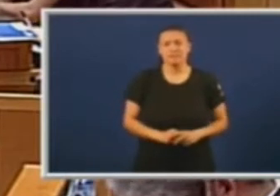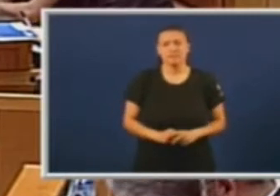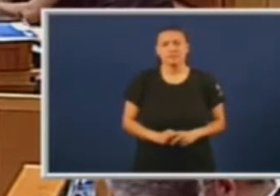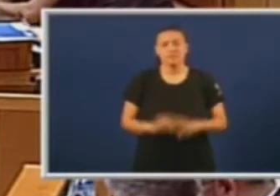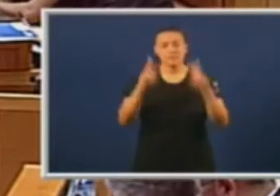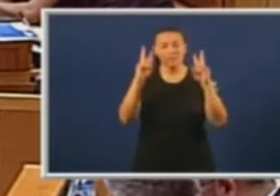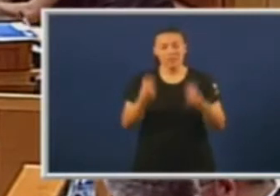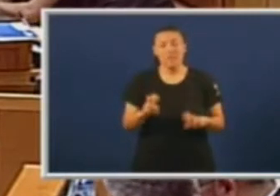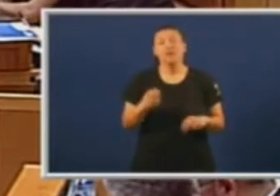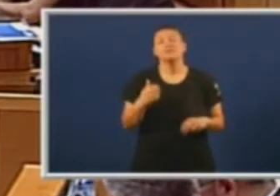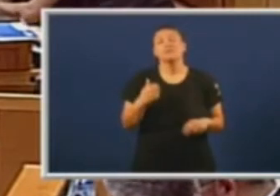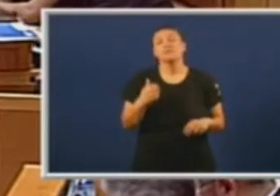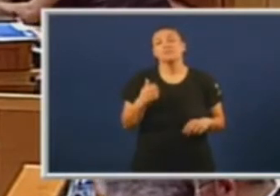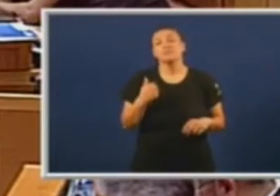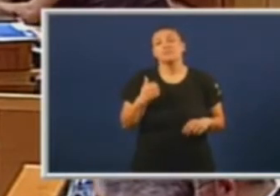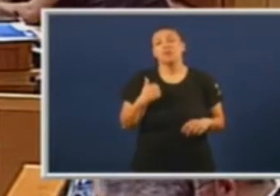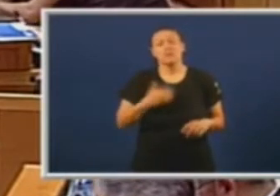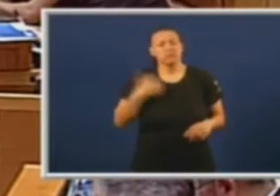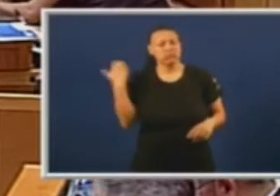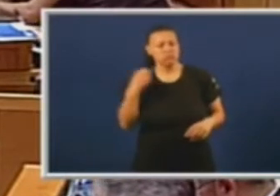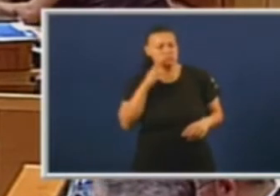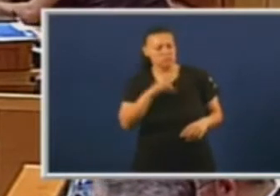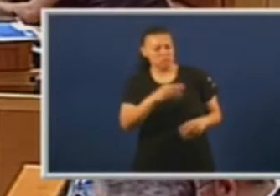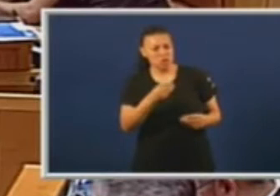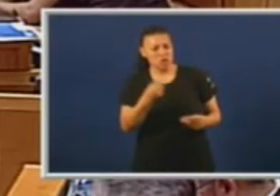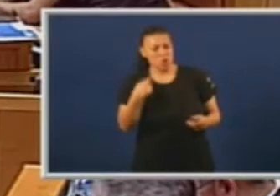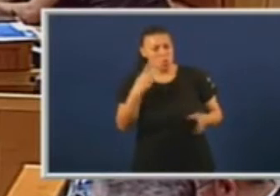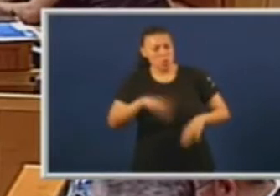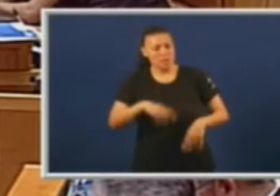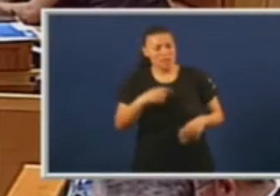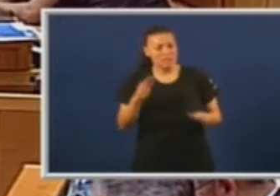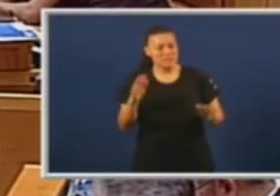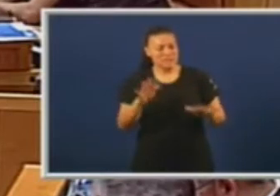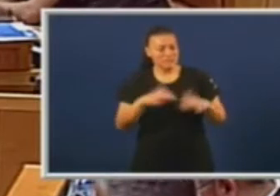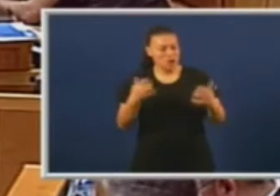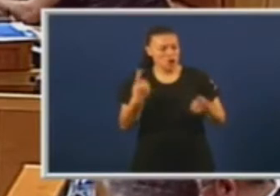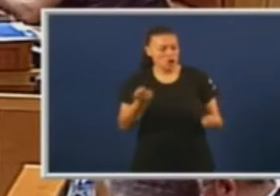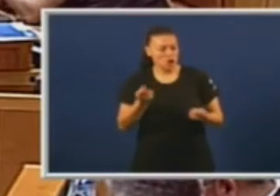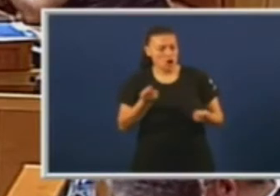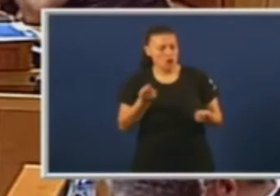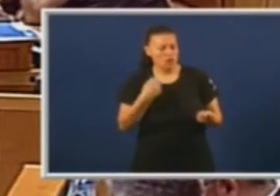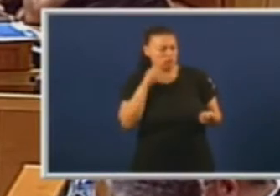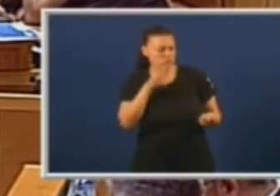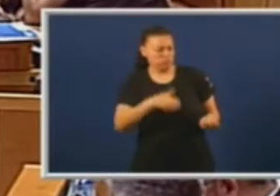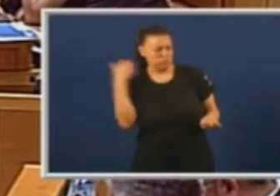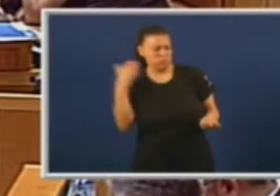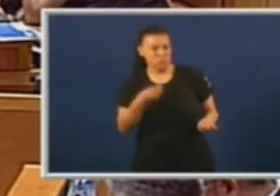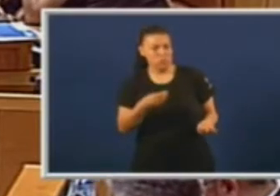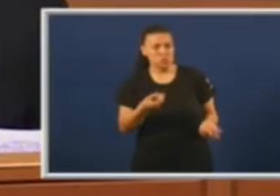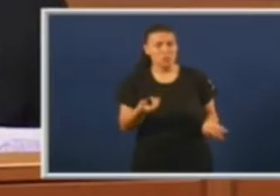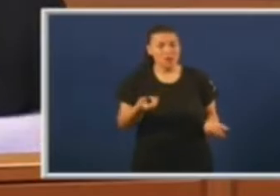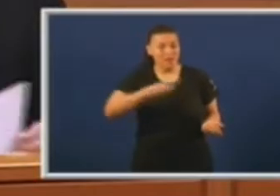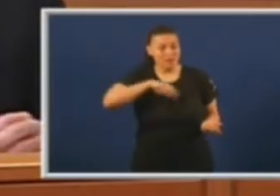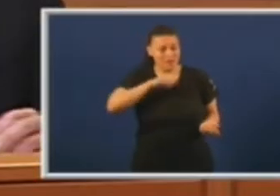este tema vino moi irritado na última sesión de control que tivemos neste Parlamento, pero eu xa lle adianto que no BNG non imos